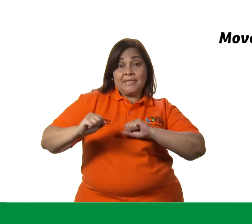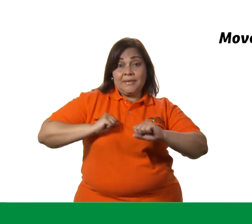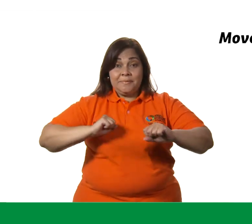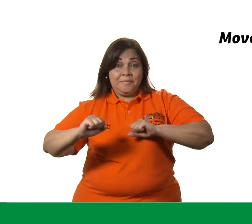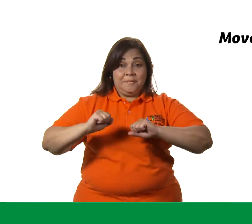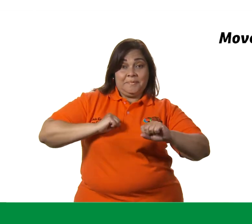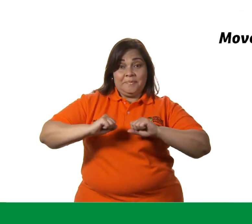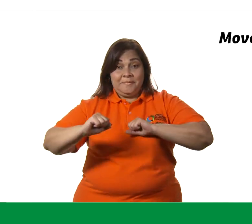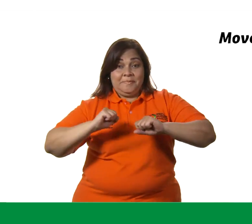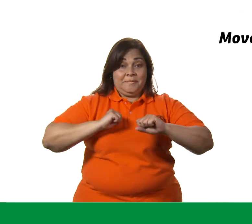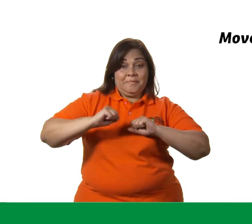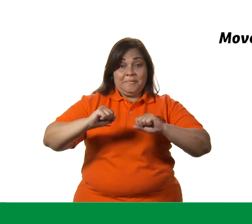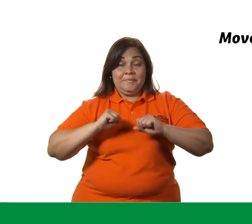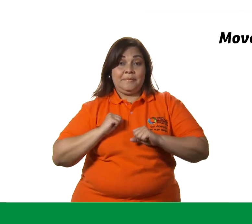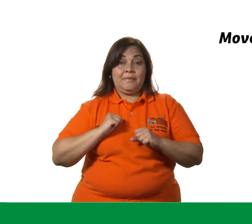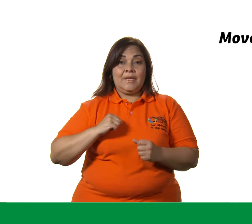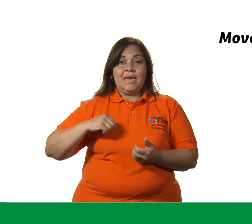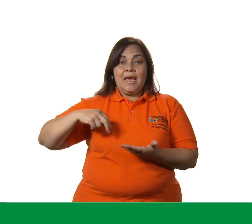moverse,